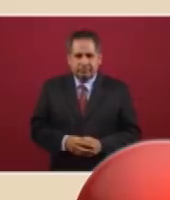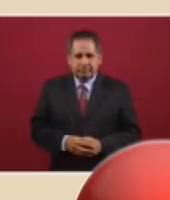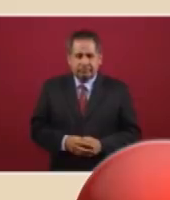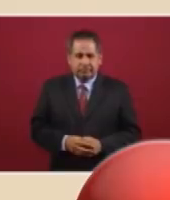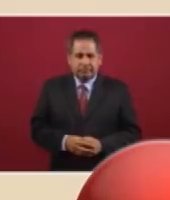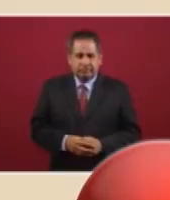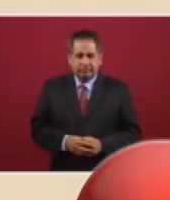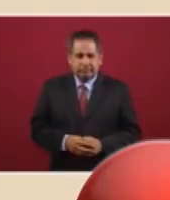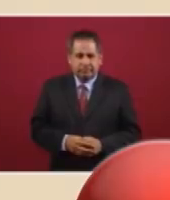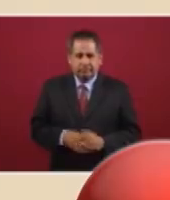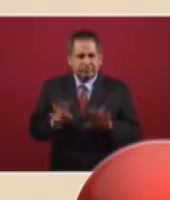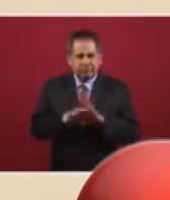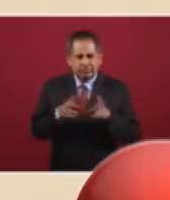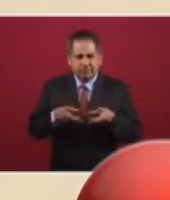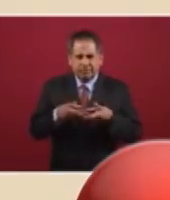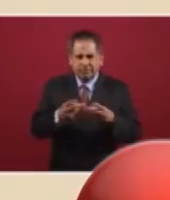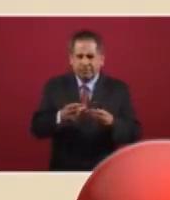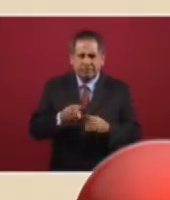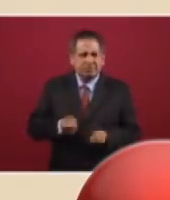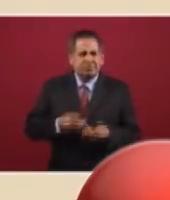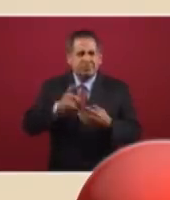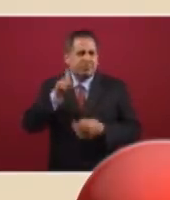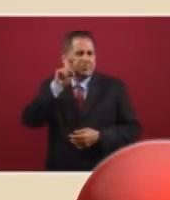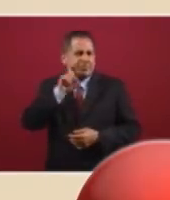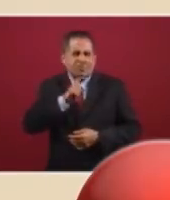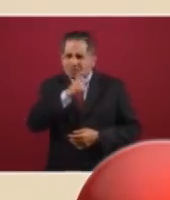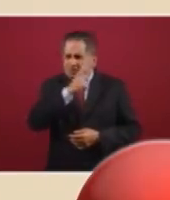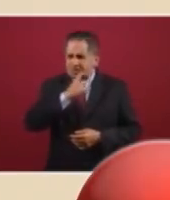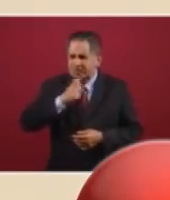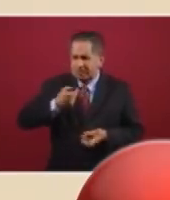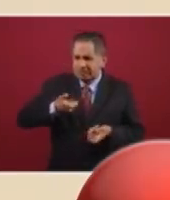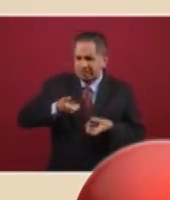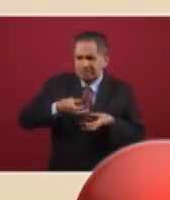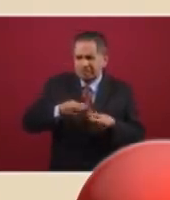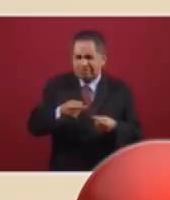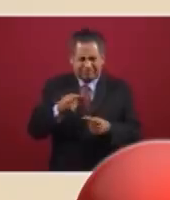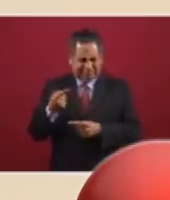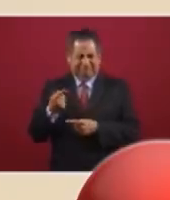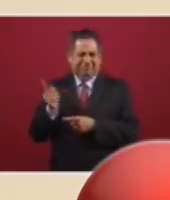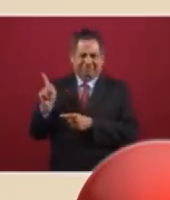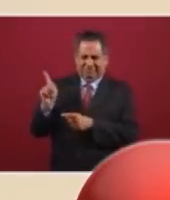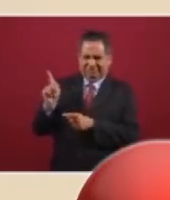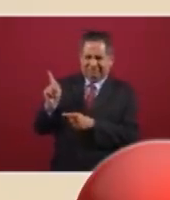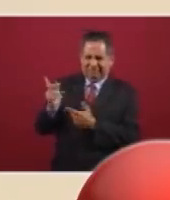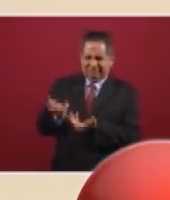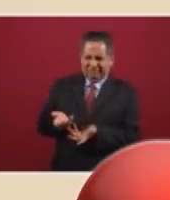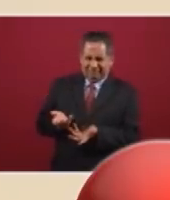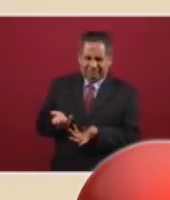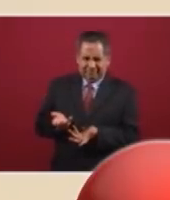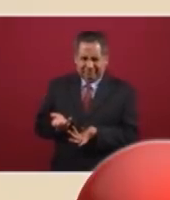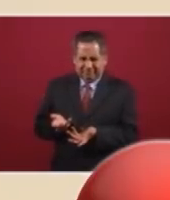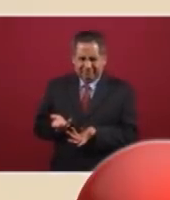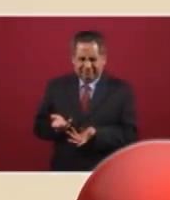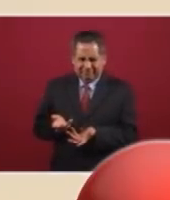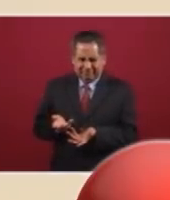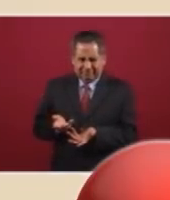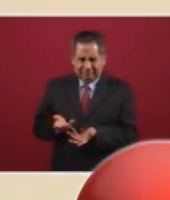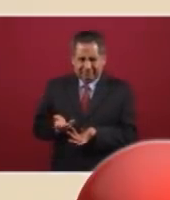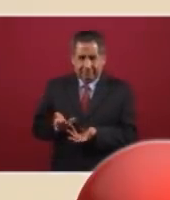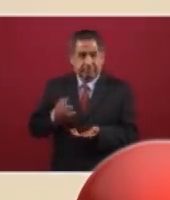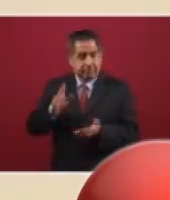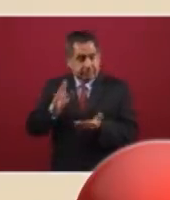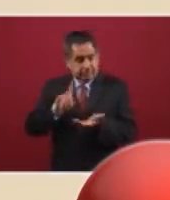tienen cuatro rastrillos que es lo que yo le decía esto tiene de respaldo